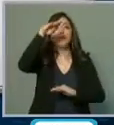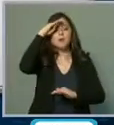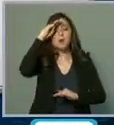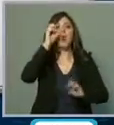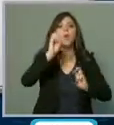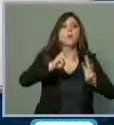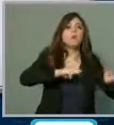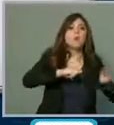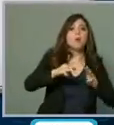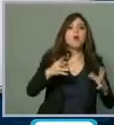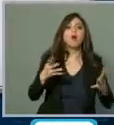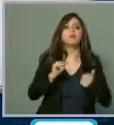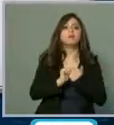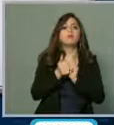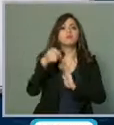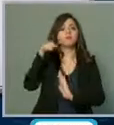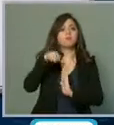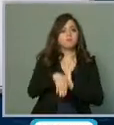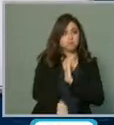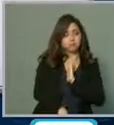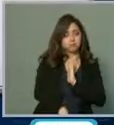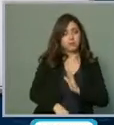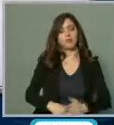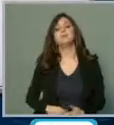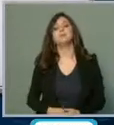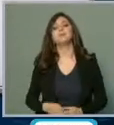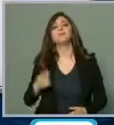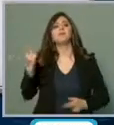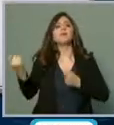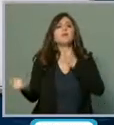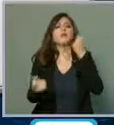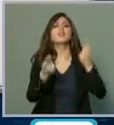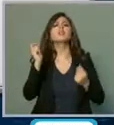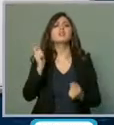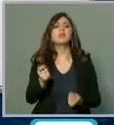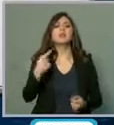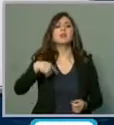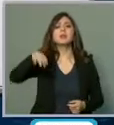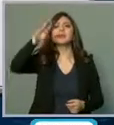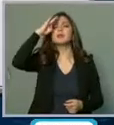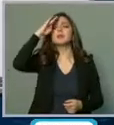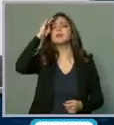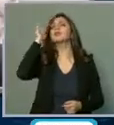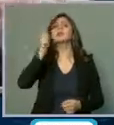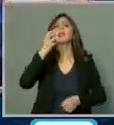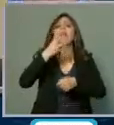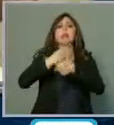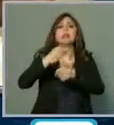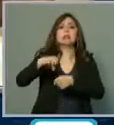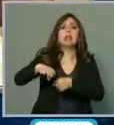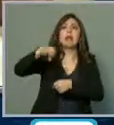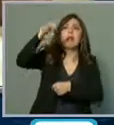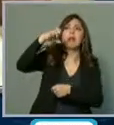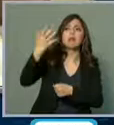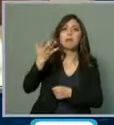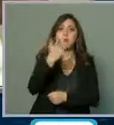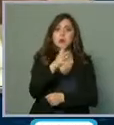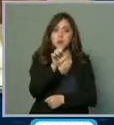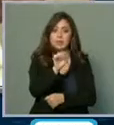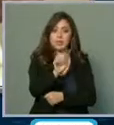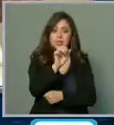eso, porque muchas veces, bueno, escuchamos mucho la tercera edad, pero no sabemos cuándo empieza la tercera edad como tal. 65 es el punto de